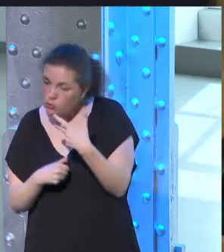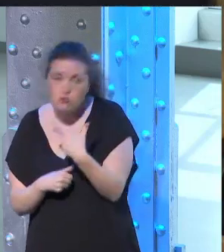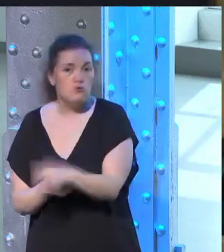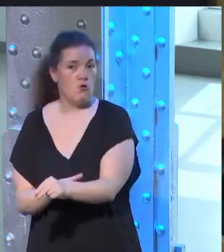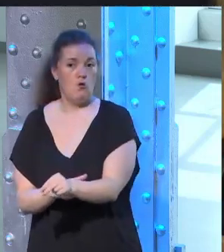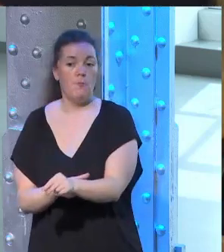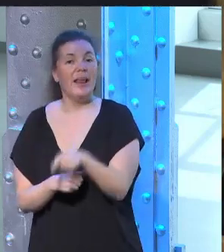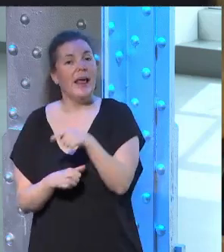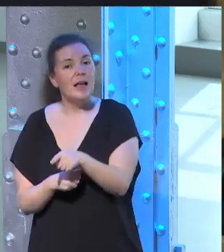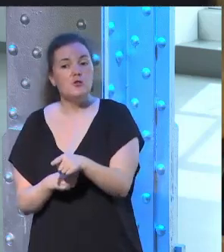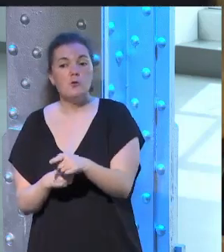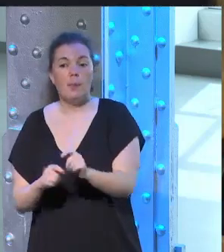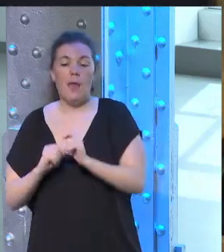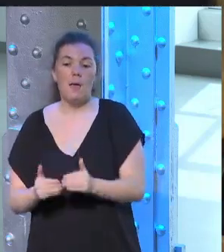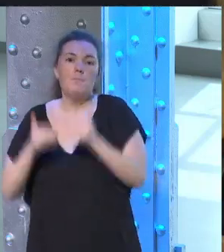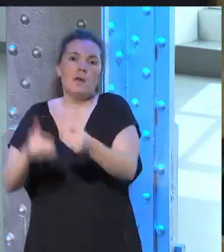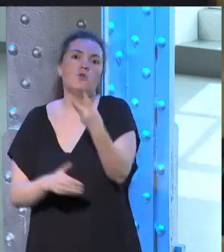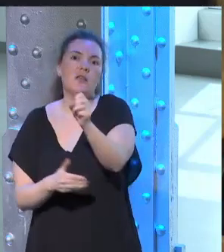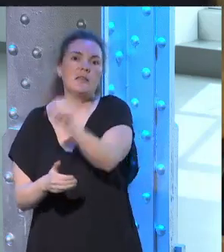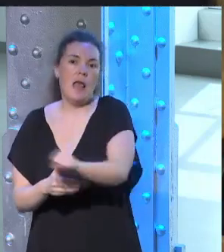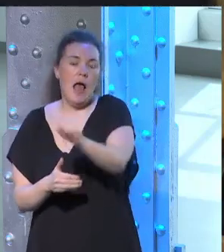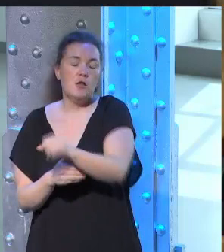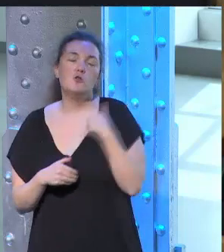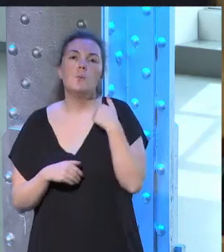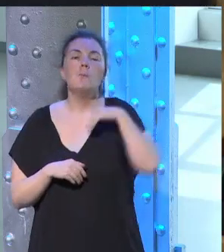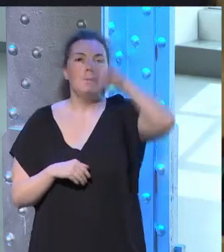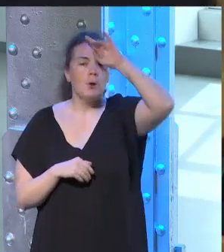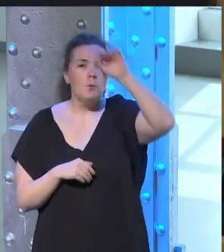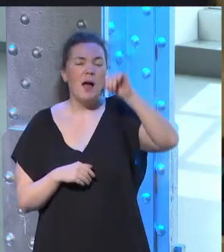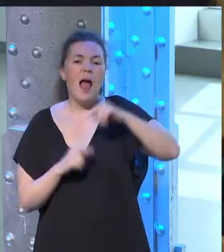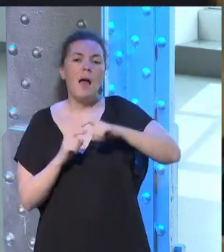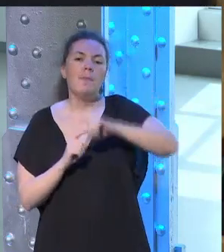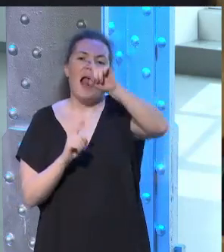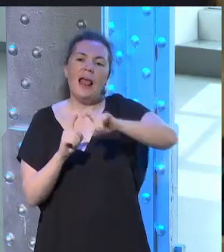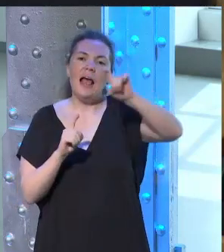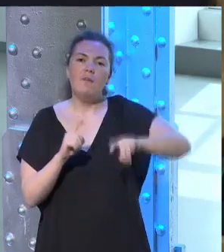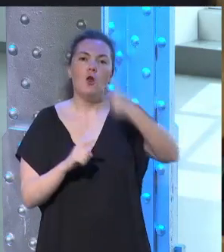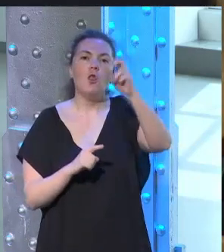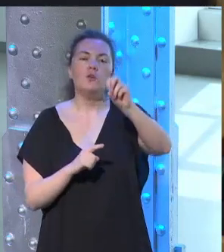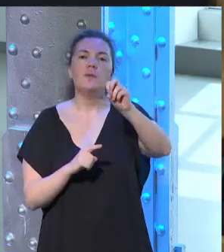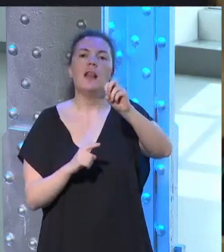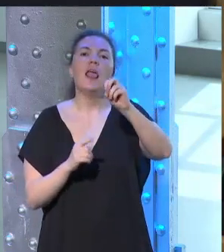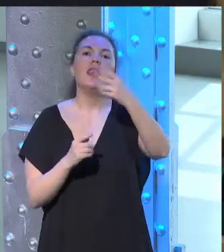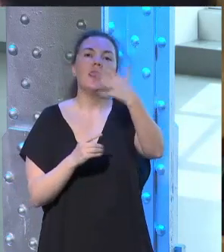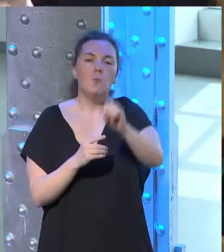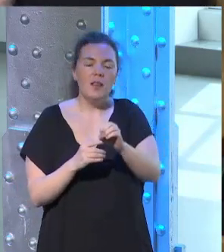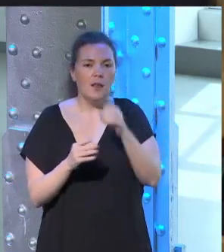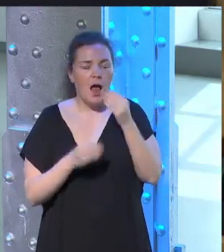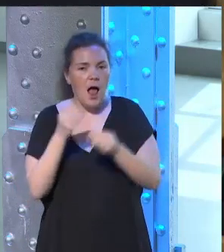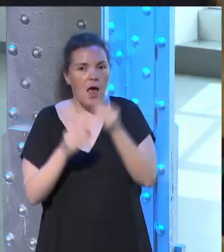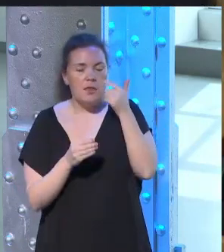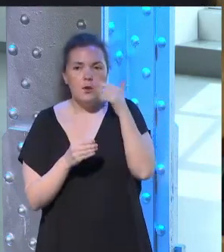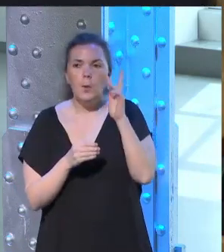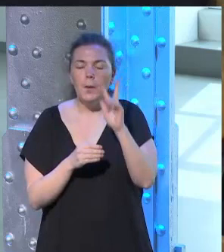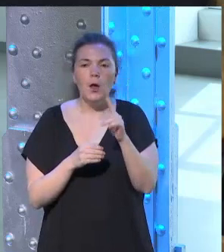nos va a arrastrar 30 años. A mí me preocupa cuando veo el gráfico de 2050 y veo lo bien que lo han hecho los del gas natural, porque veo cómo